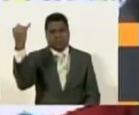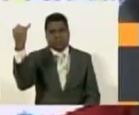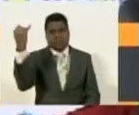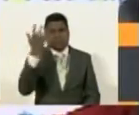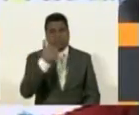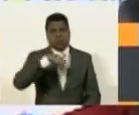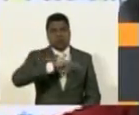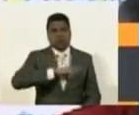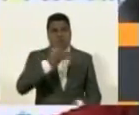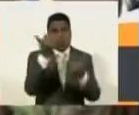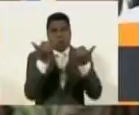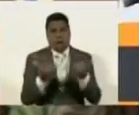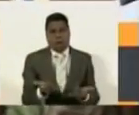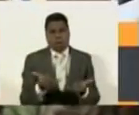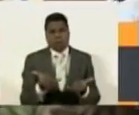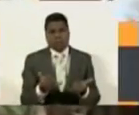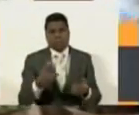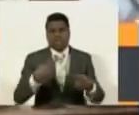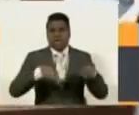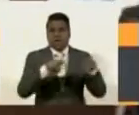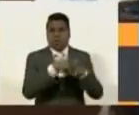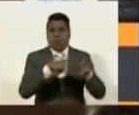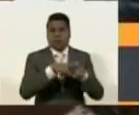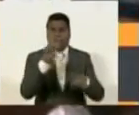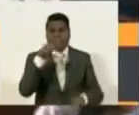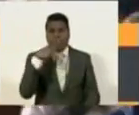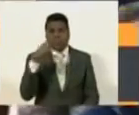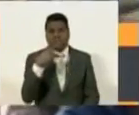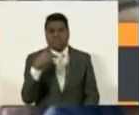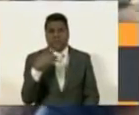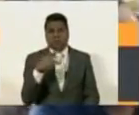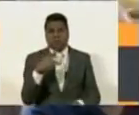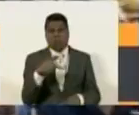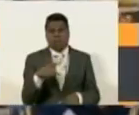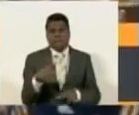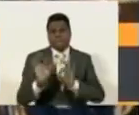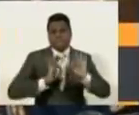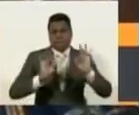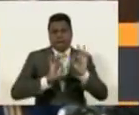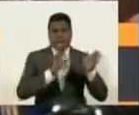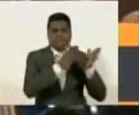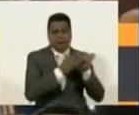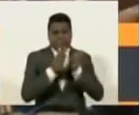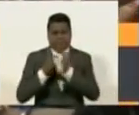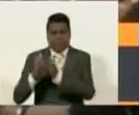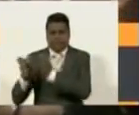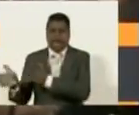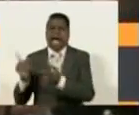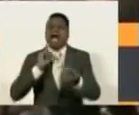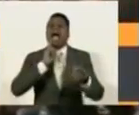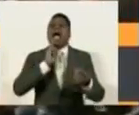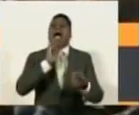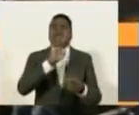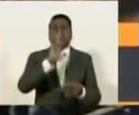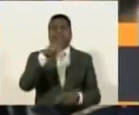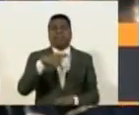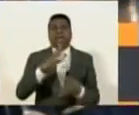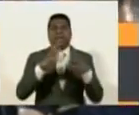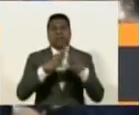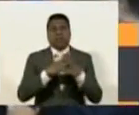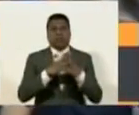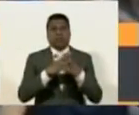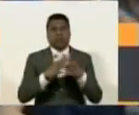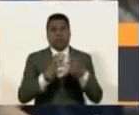Nosotros tenemos que, como fuerza política, preparar todas las maquinarias electorales, pero también tenemos que preparar la maquinaria para